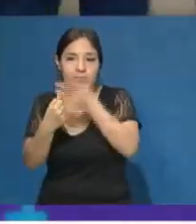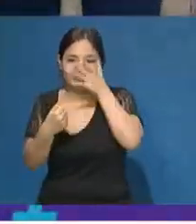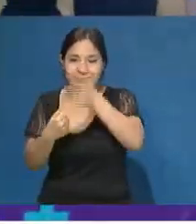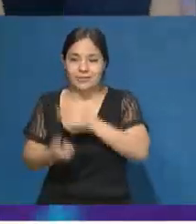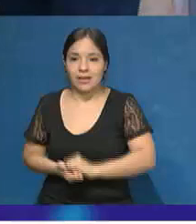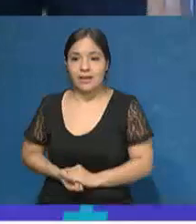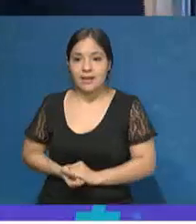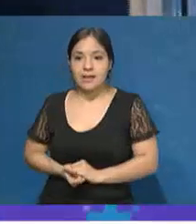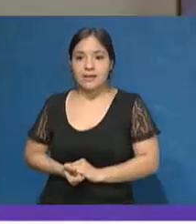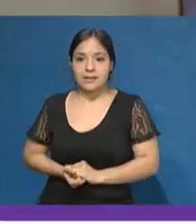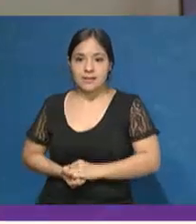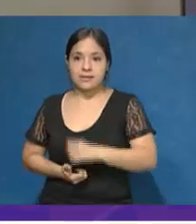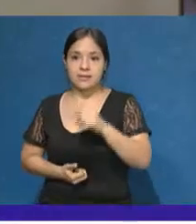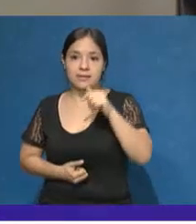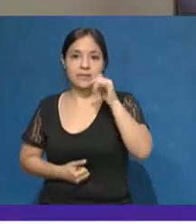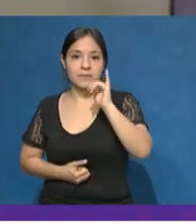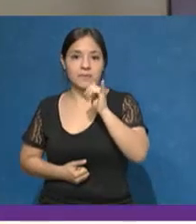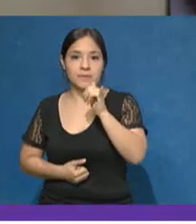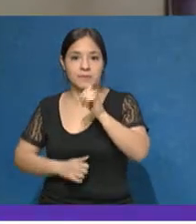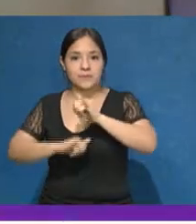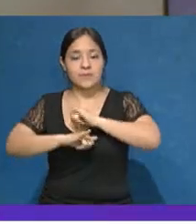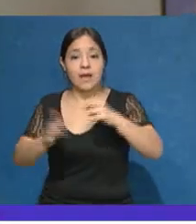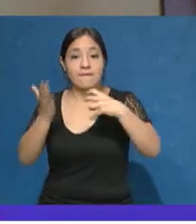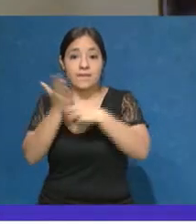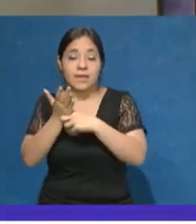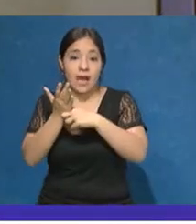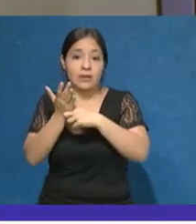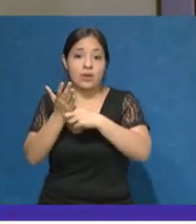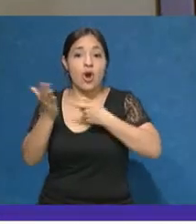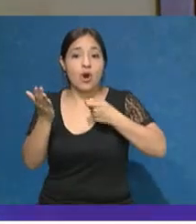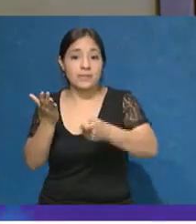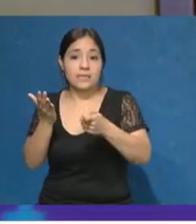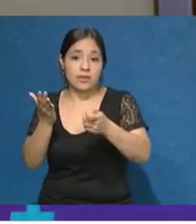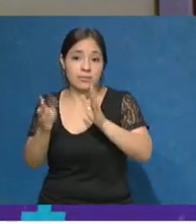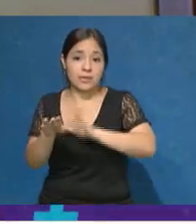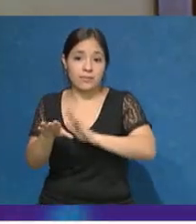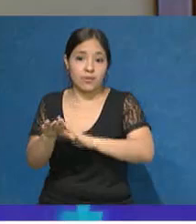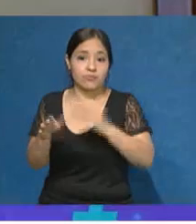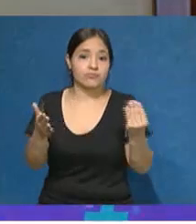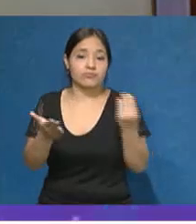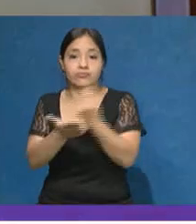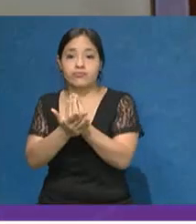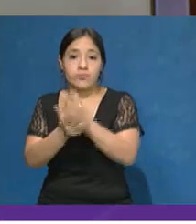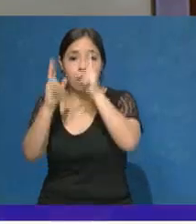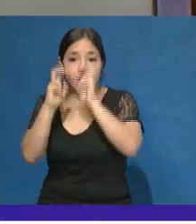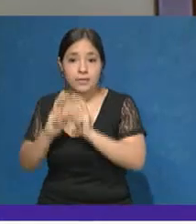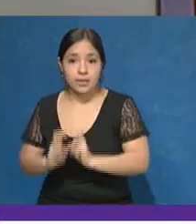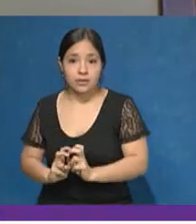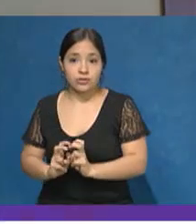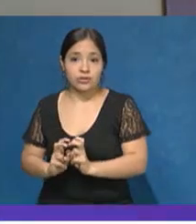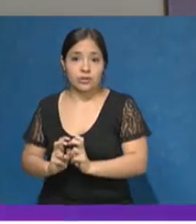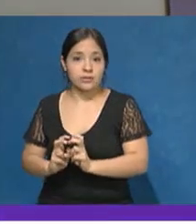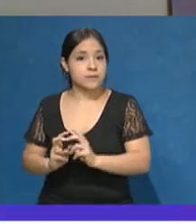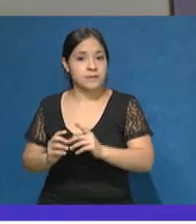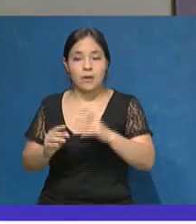bien finalmente logramos tener al fiscal de homicidios quien lideró la investigación recordamos una causa en